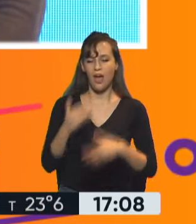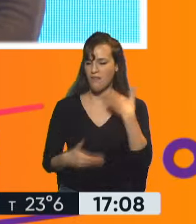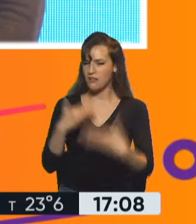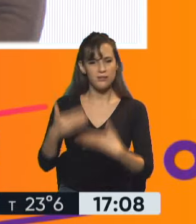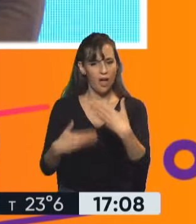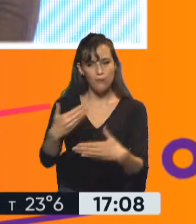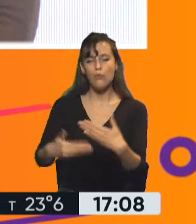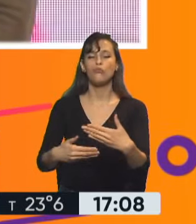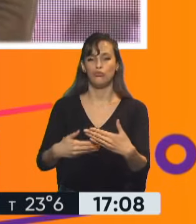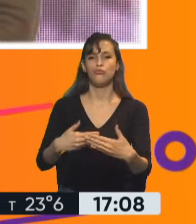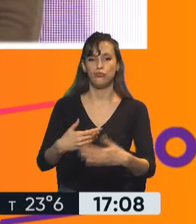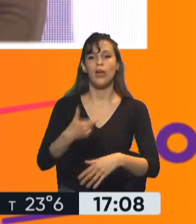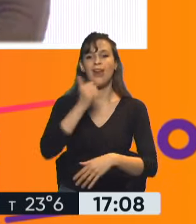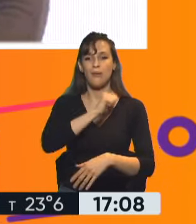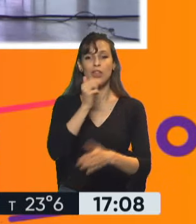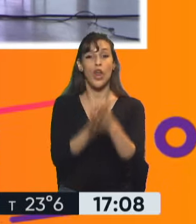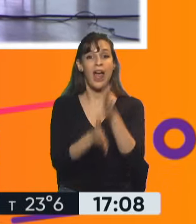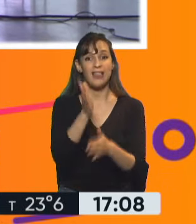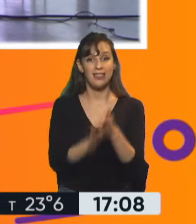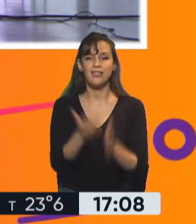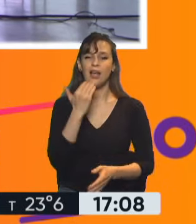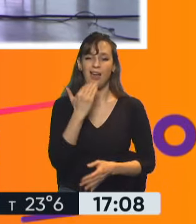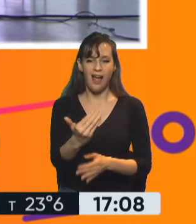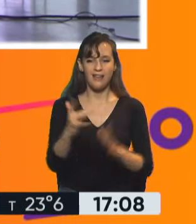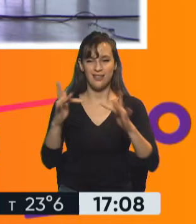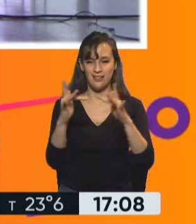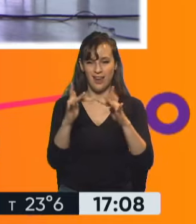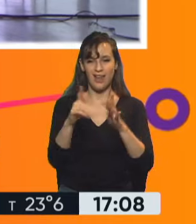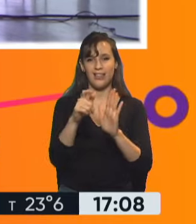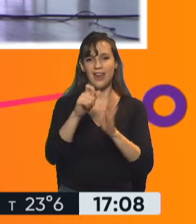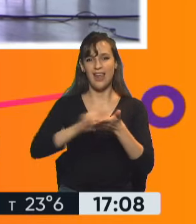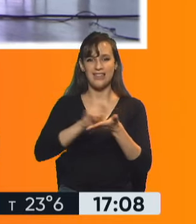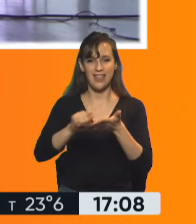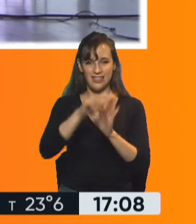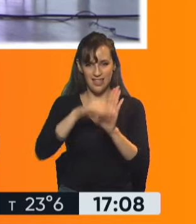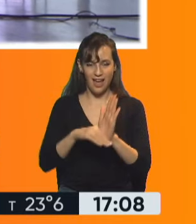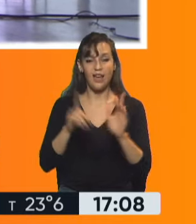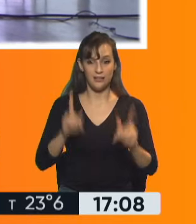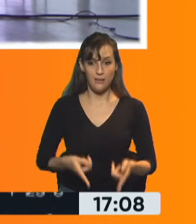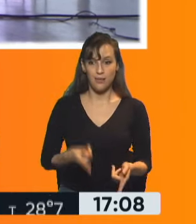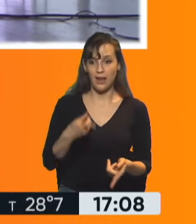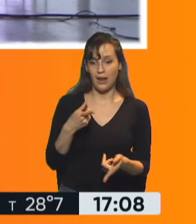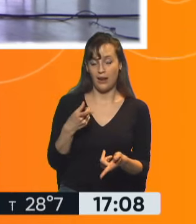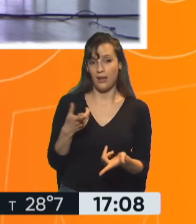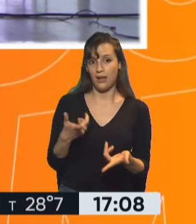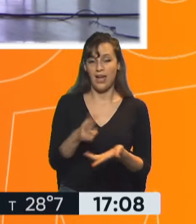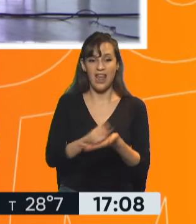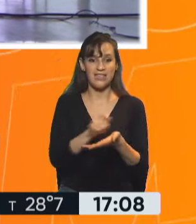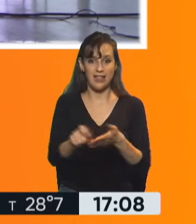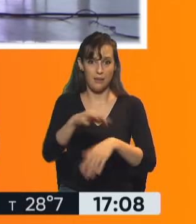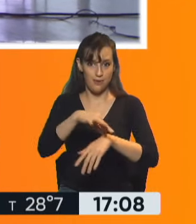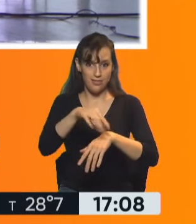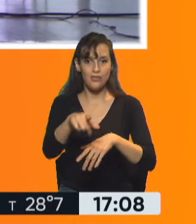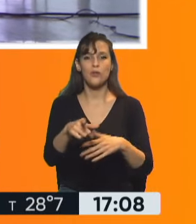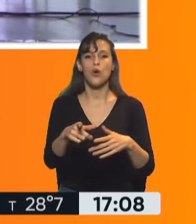con la receta digital, que fue una, bueno, todos nos tuvimos que acostumbrar a usar la tecnología, por ejemplo, para que la receta digital no